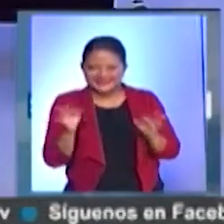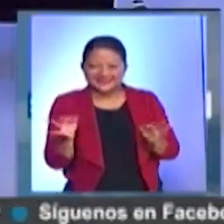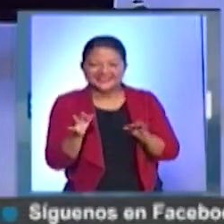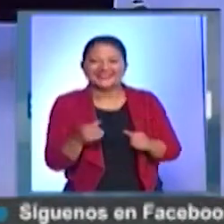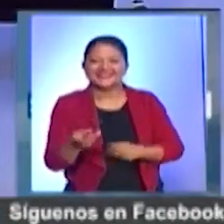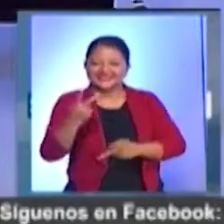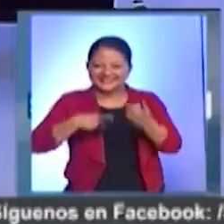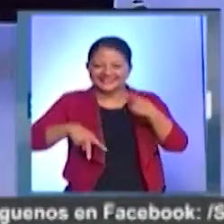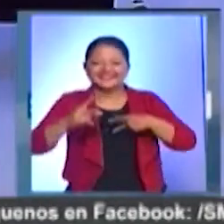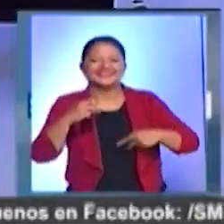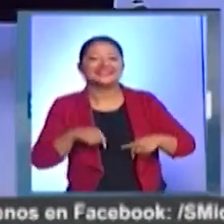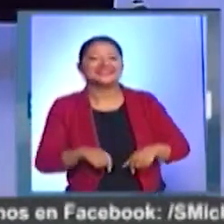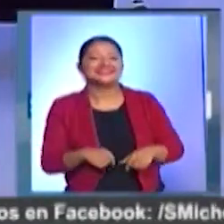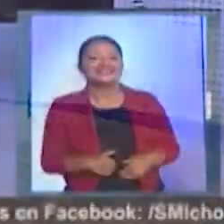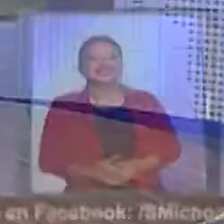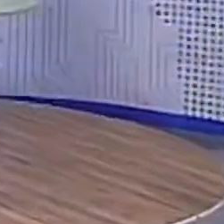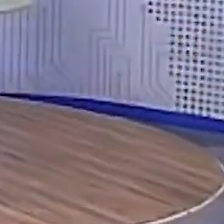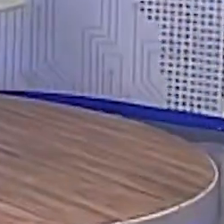volvemos